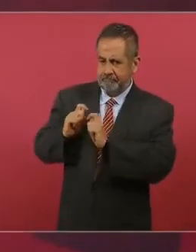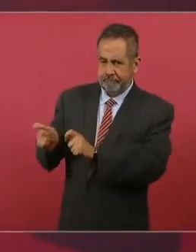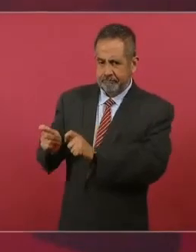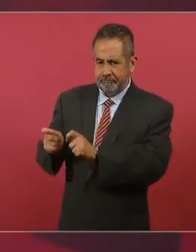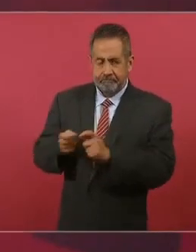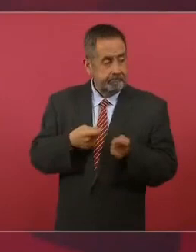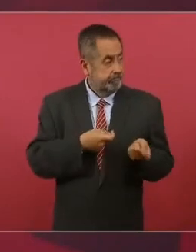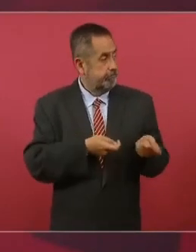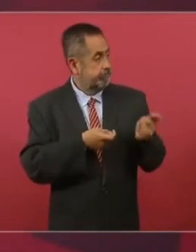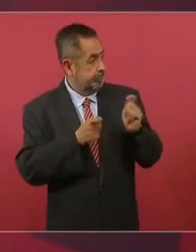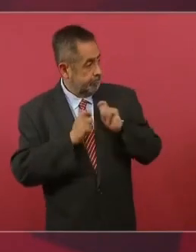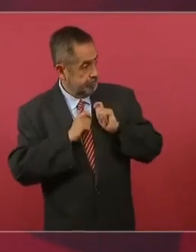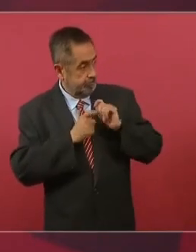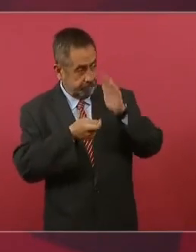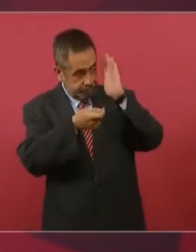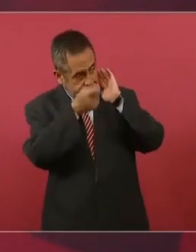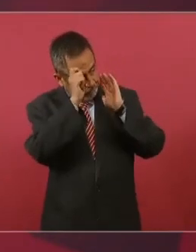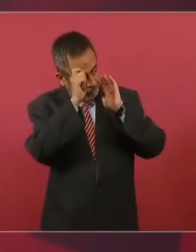tiene rumbo.